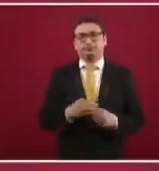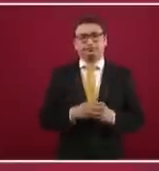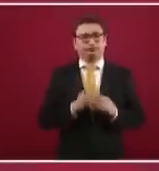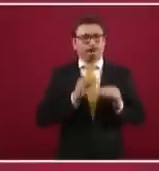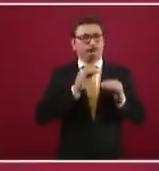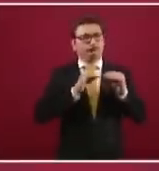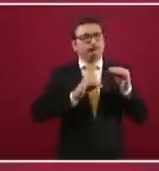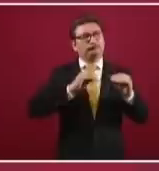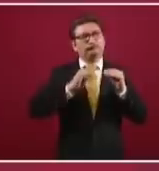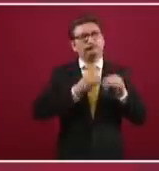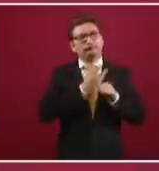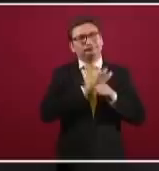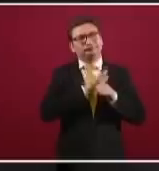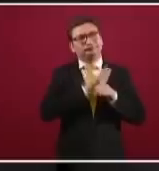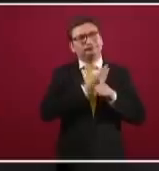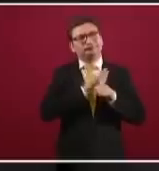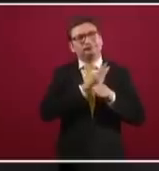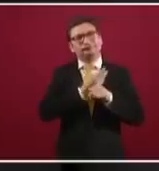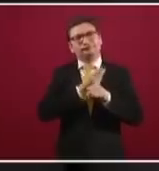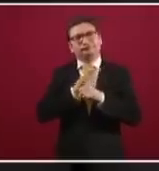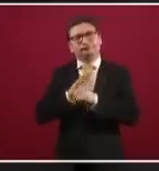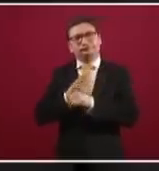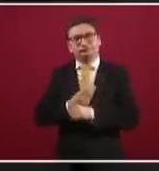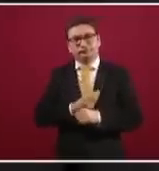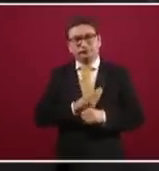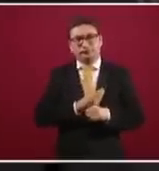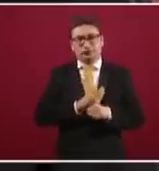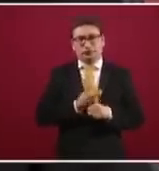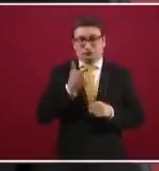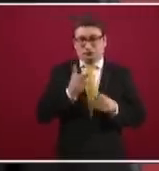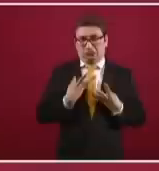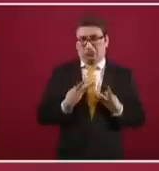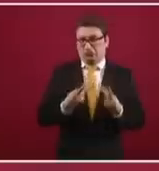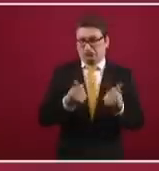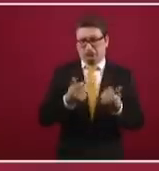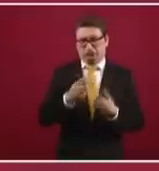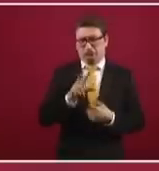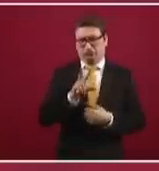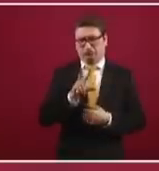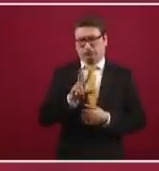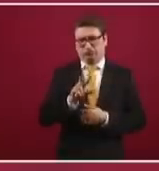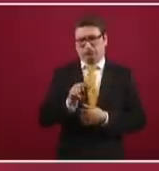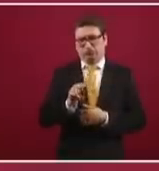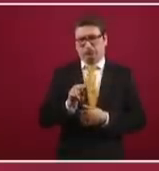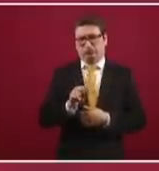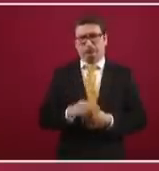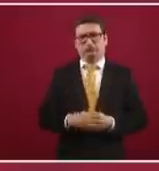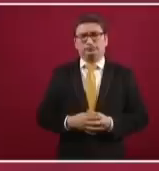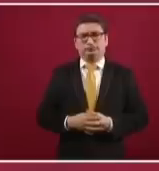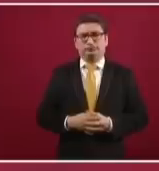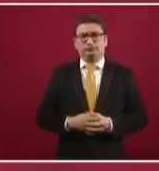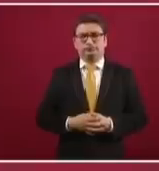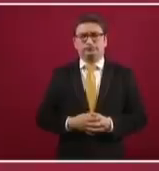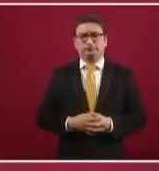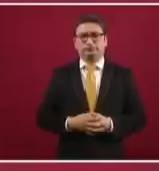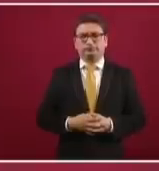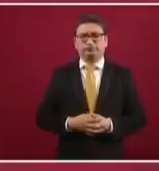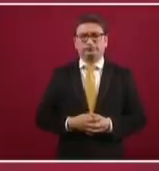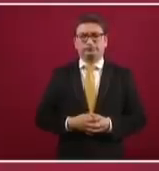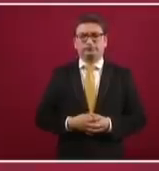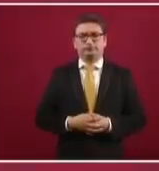adecuando sin gastos, y como hay